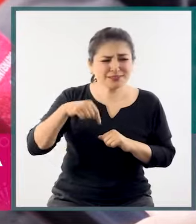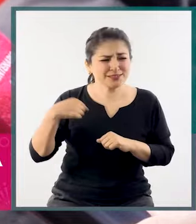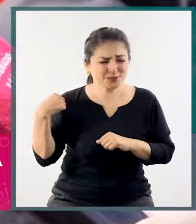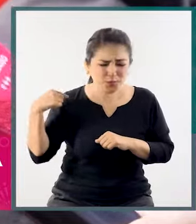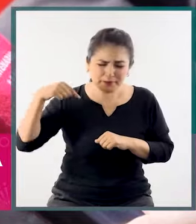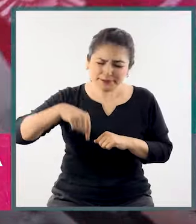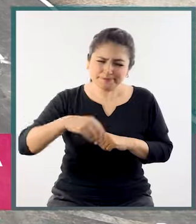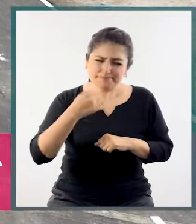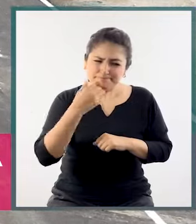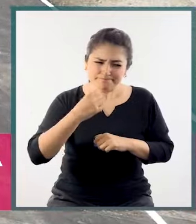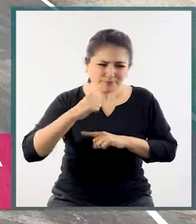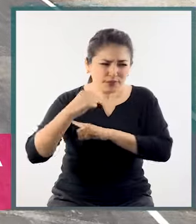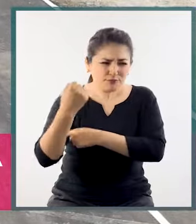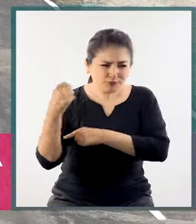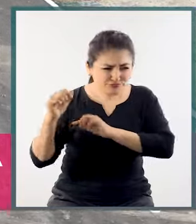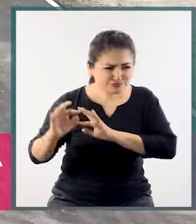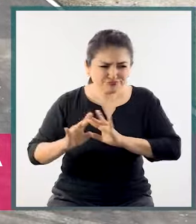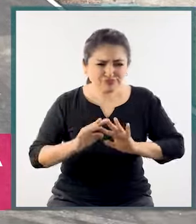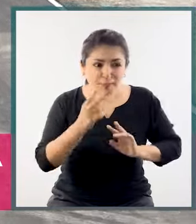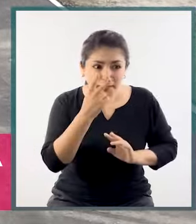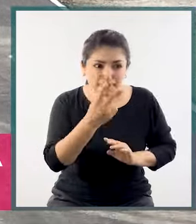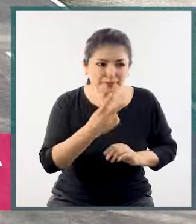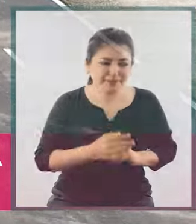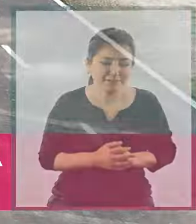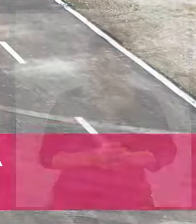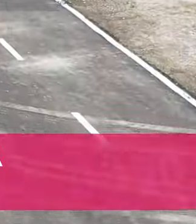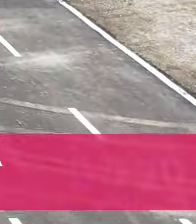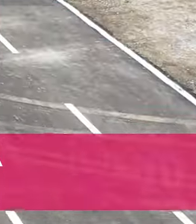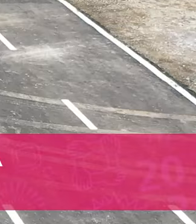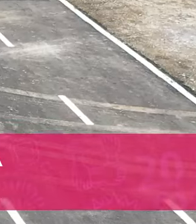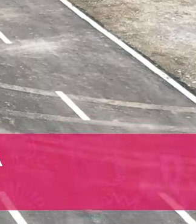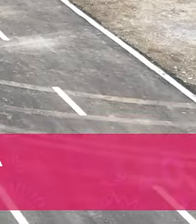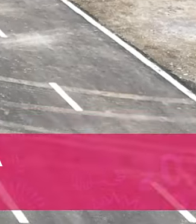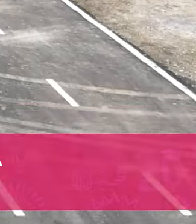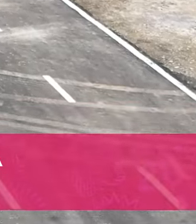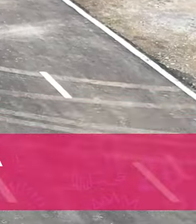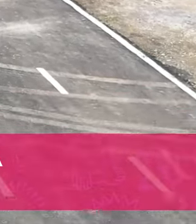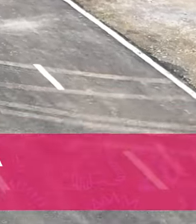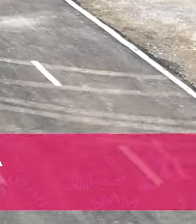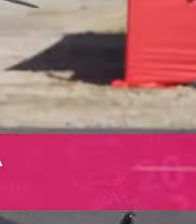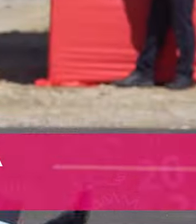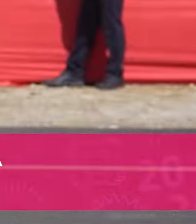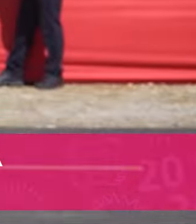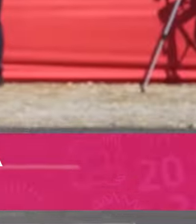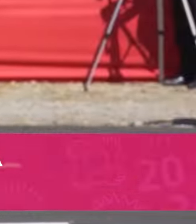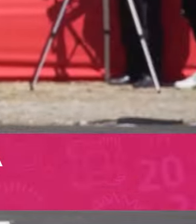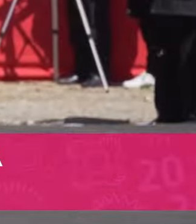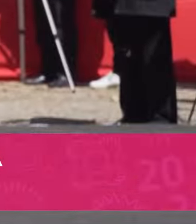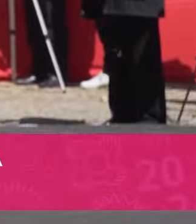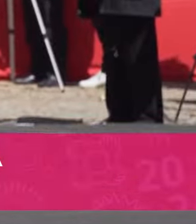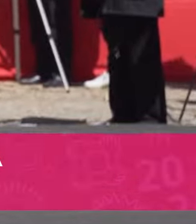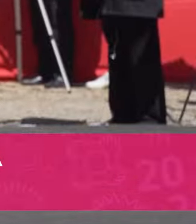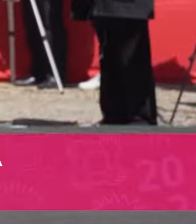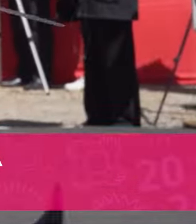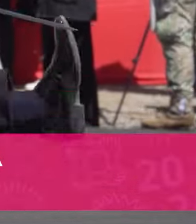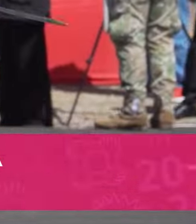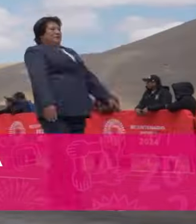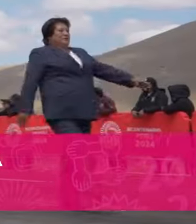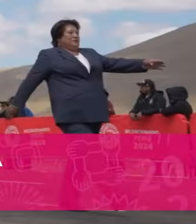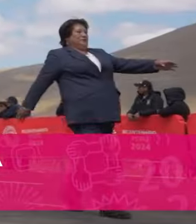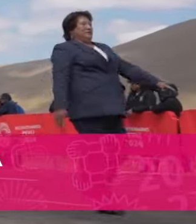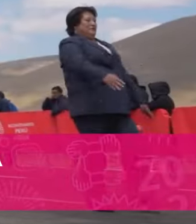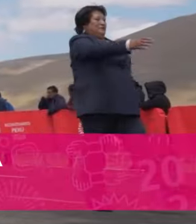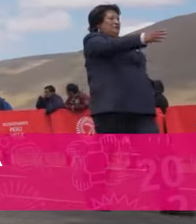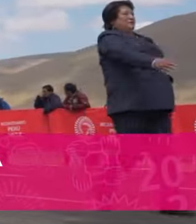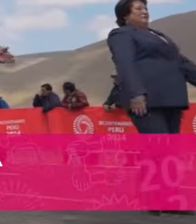hecho el esfuerzo de venir. En el Distrito Provincial y un meritorio lugar en la etapa regional, siendo reconocida por su trabajo